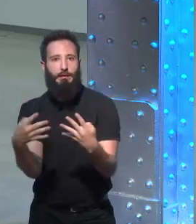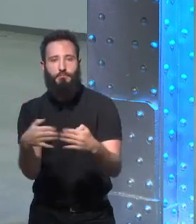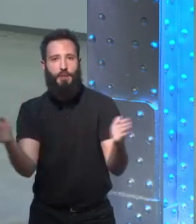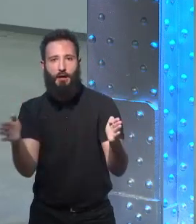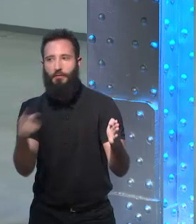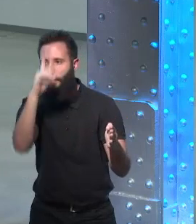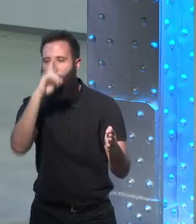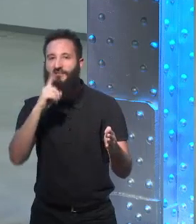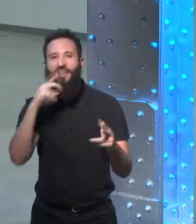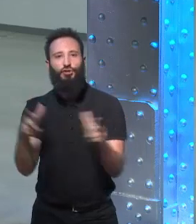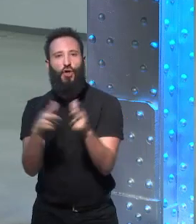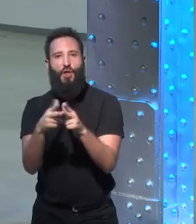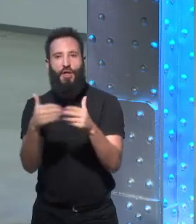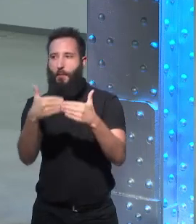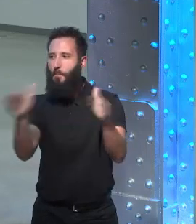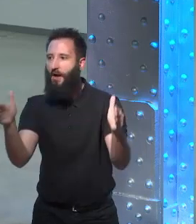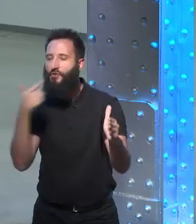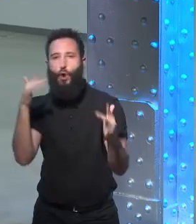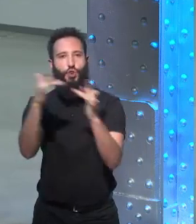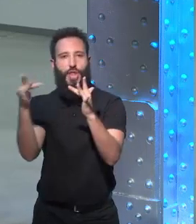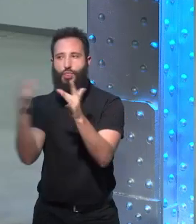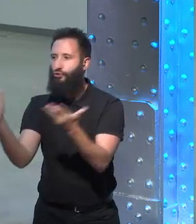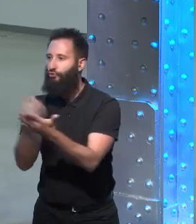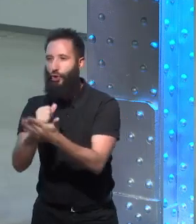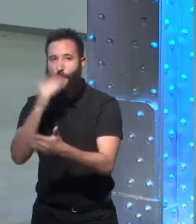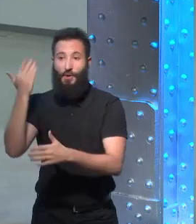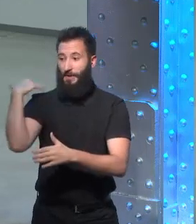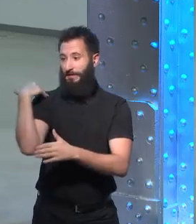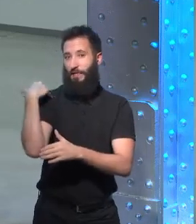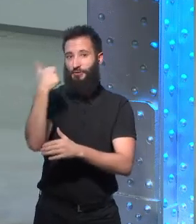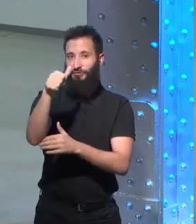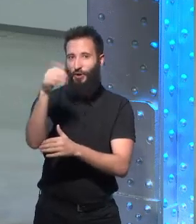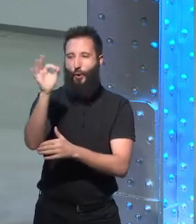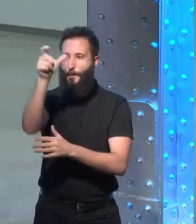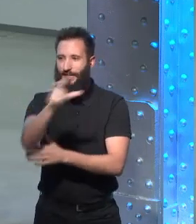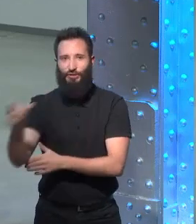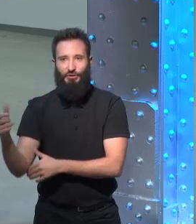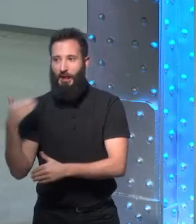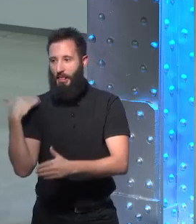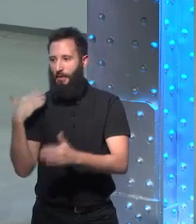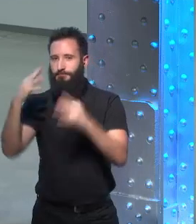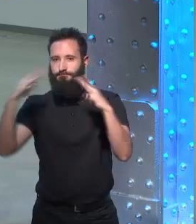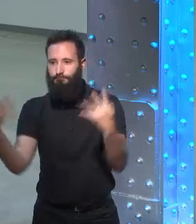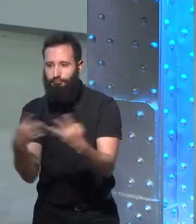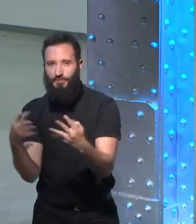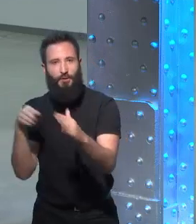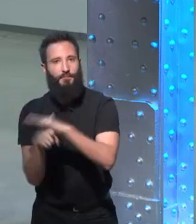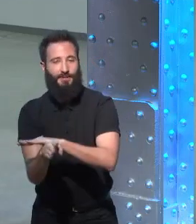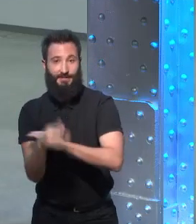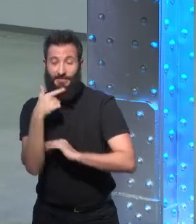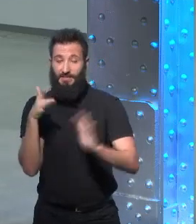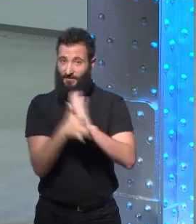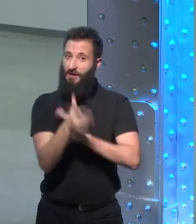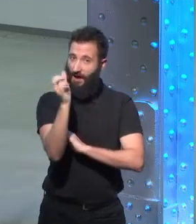perfiles sociales de Facebook, con todos sus contactos del último chaval o de la última persona que ha utilizado las redes. Eso